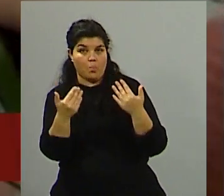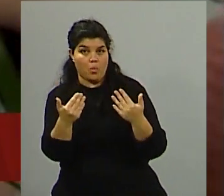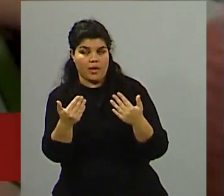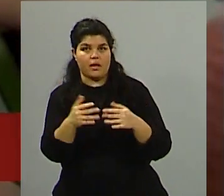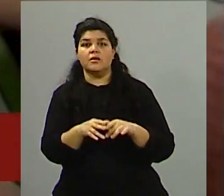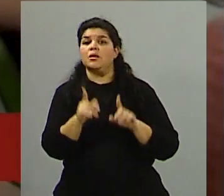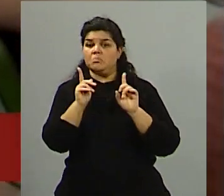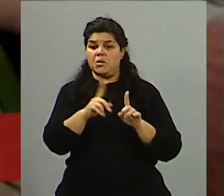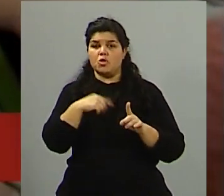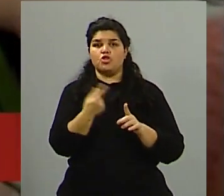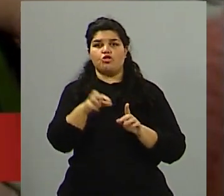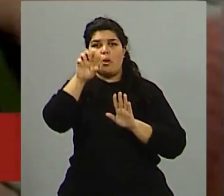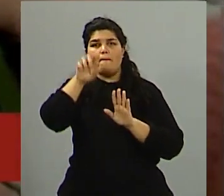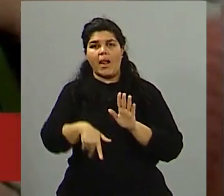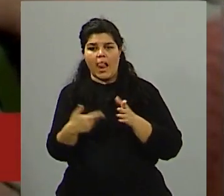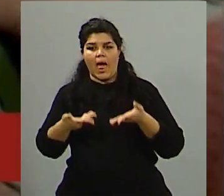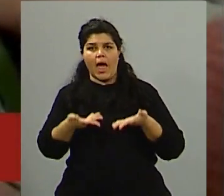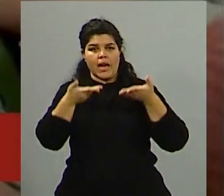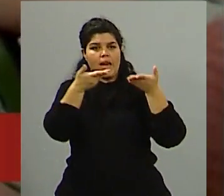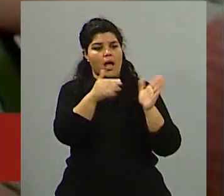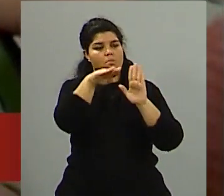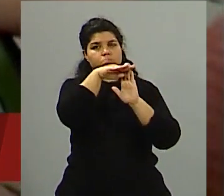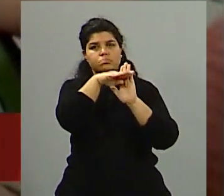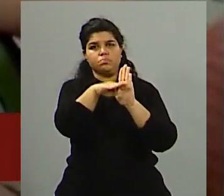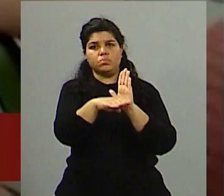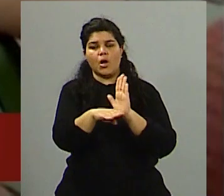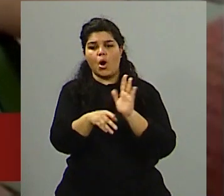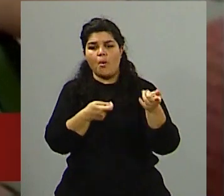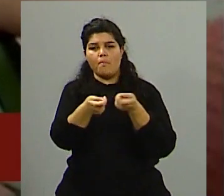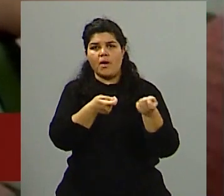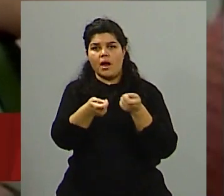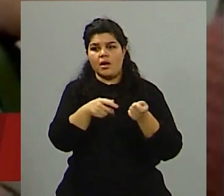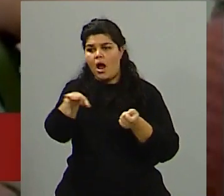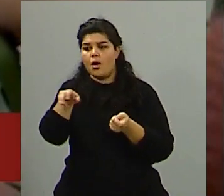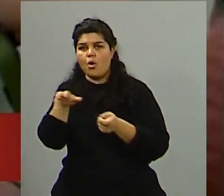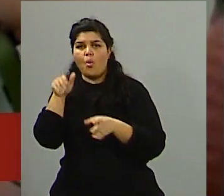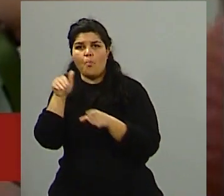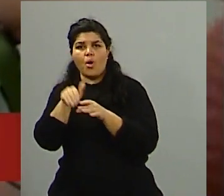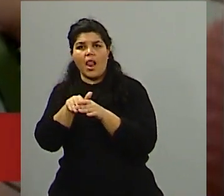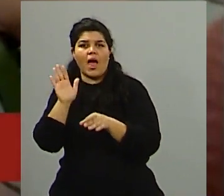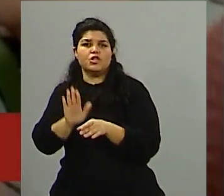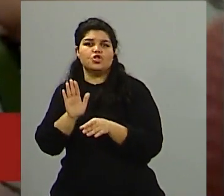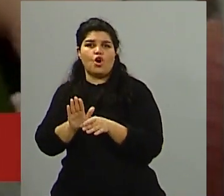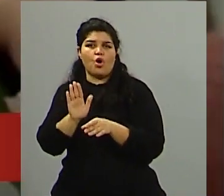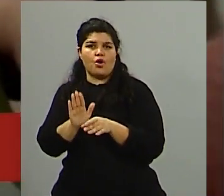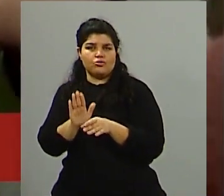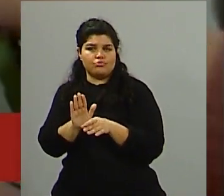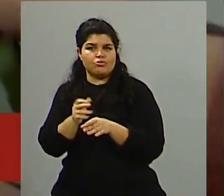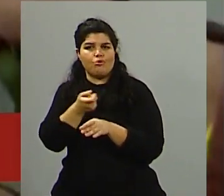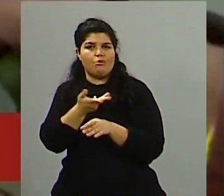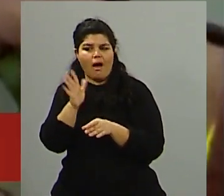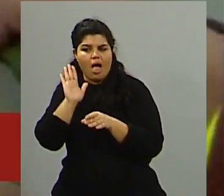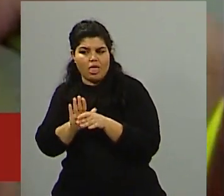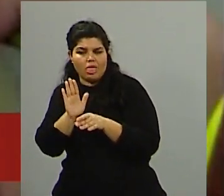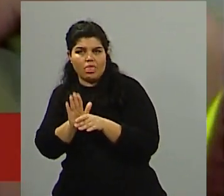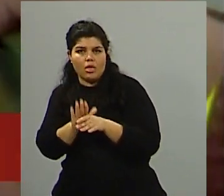un programa de cómo llevar adelante cuentas públicas, acumulación de reserva. En ese sentido, digamos, obviamente el hecho